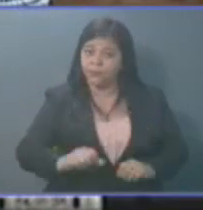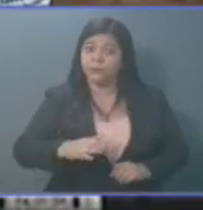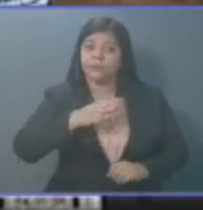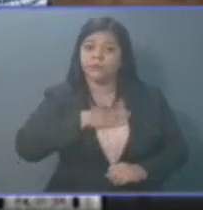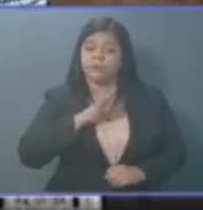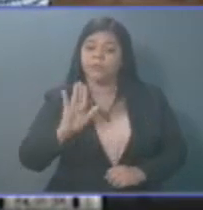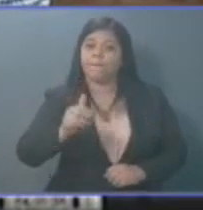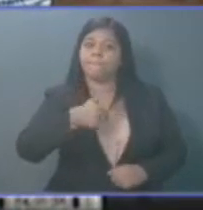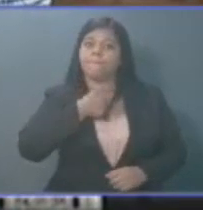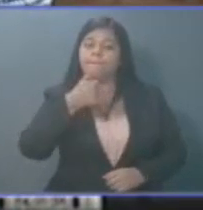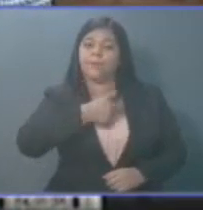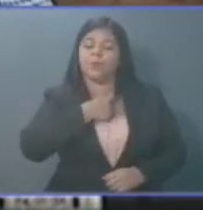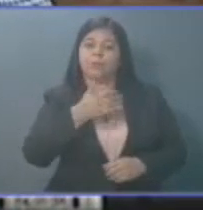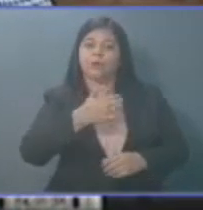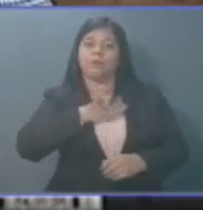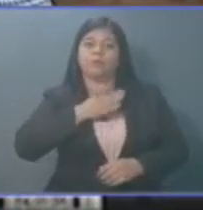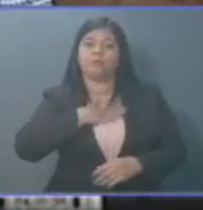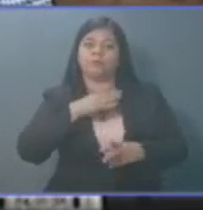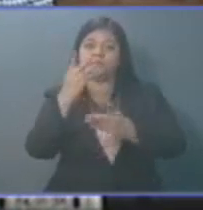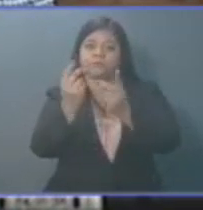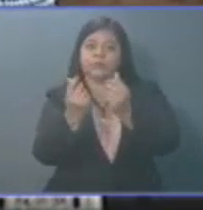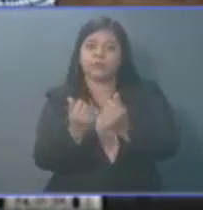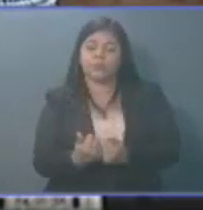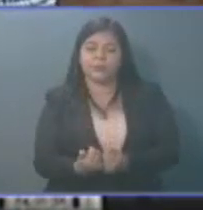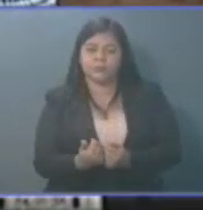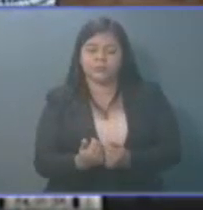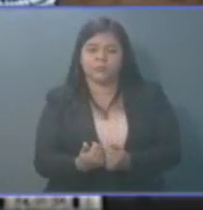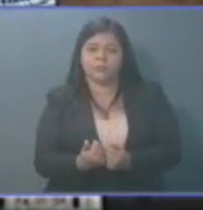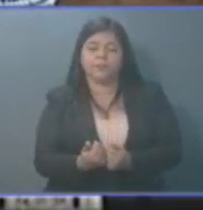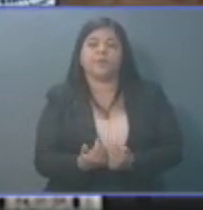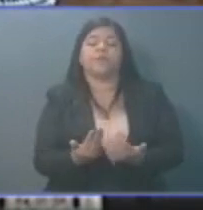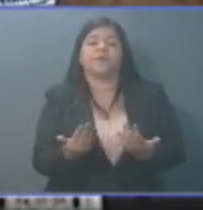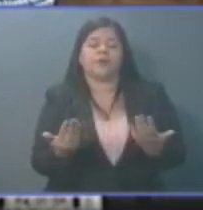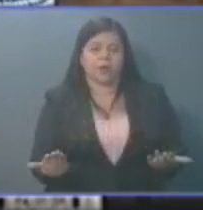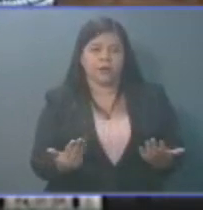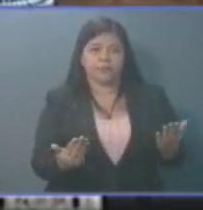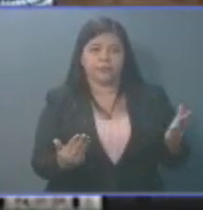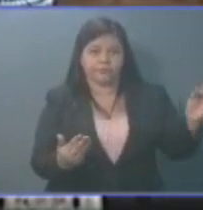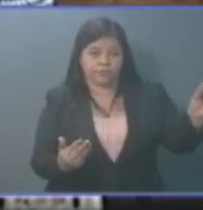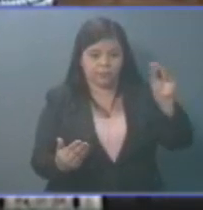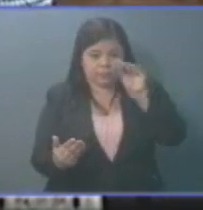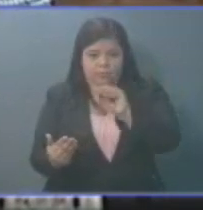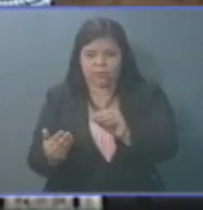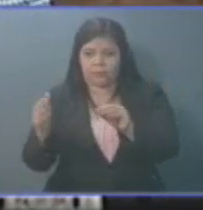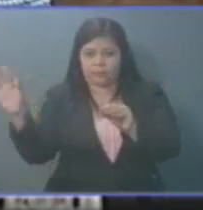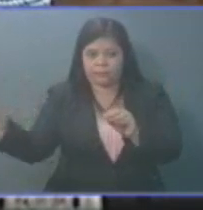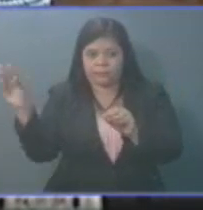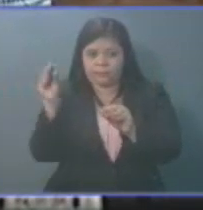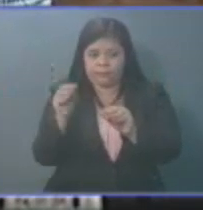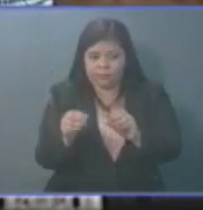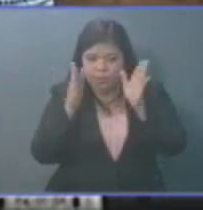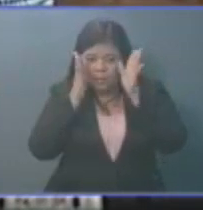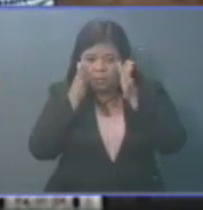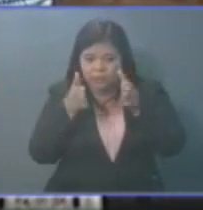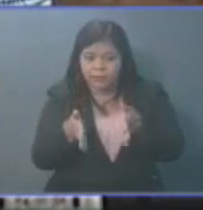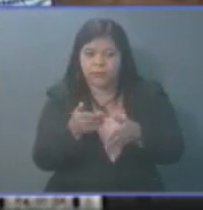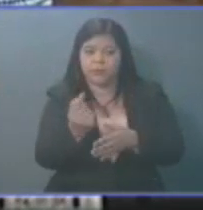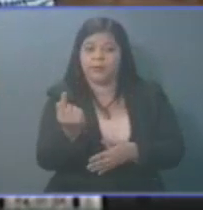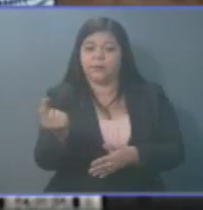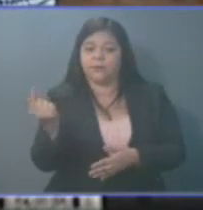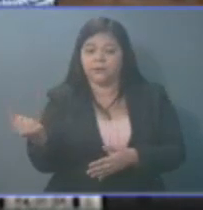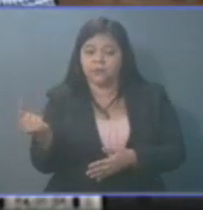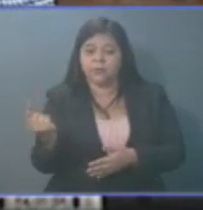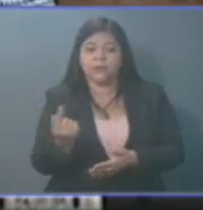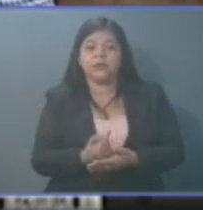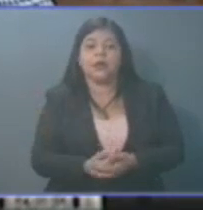correspondiente presupuesto especial conformado por las asignaciones presupuestarias designadas a la atención de veteranos y